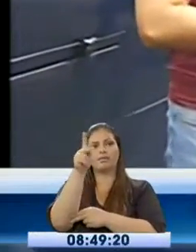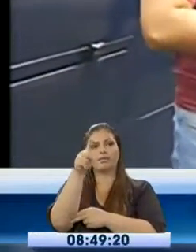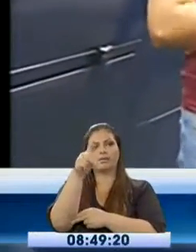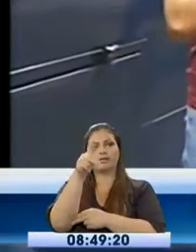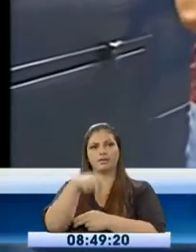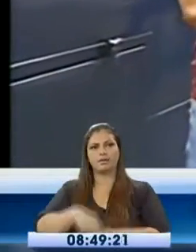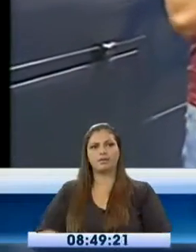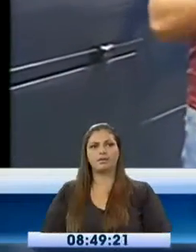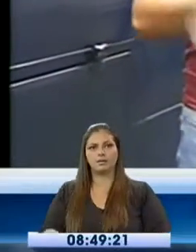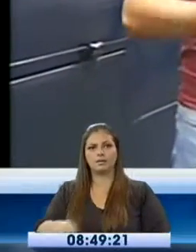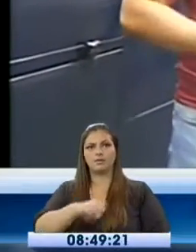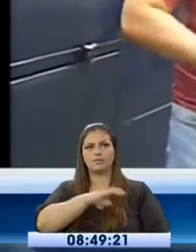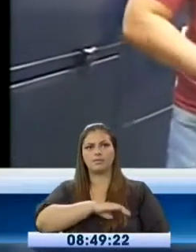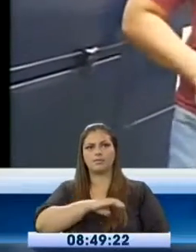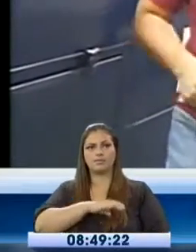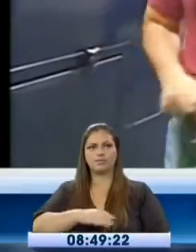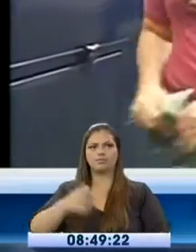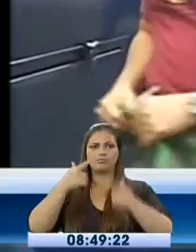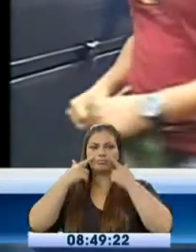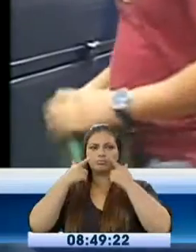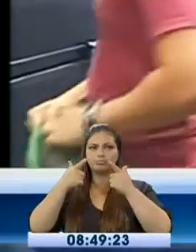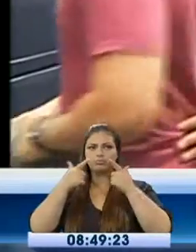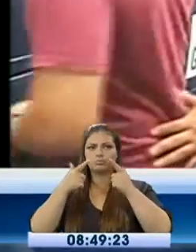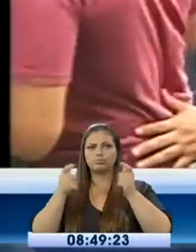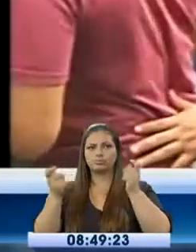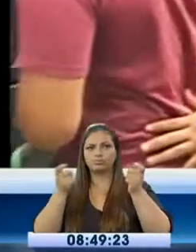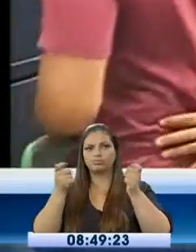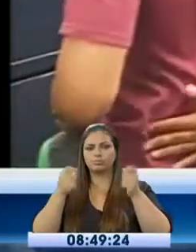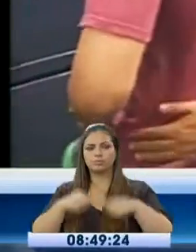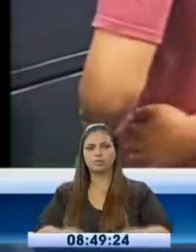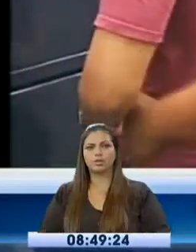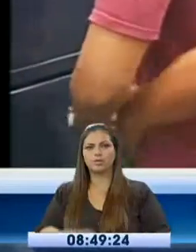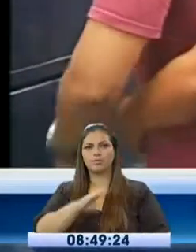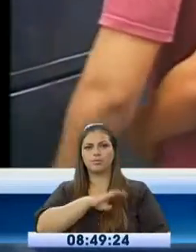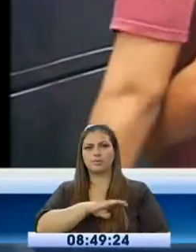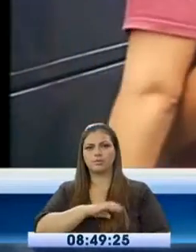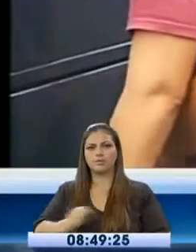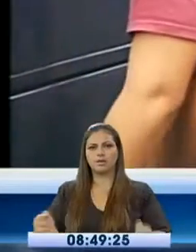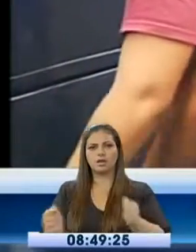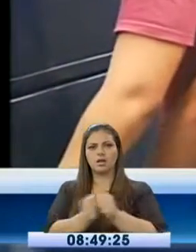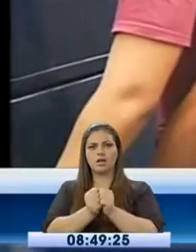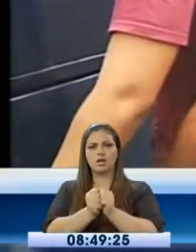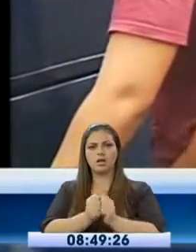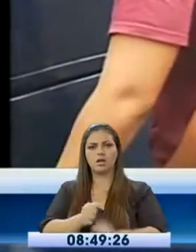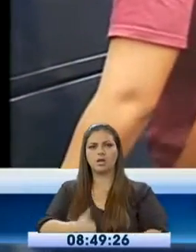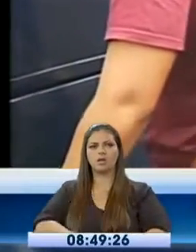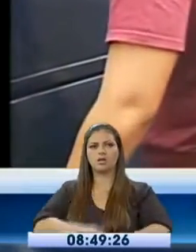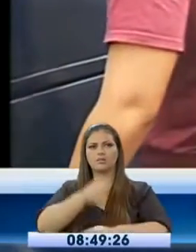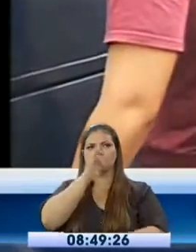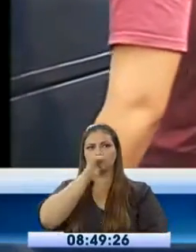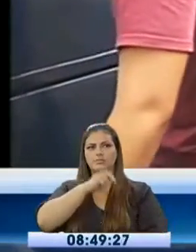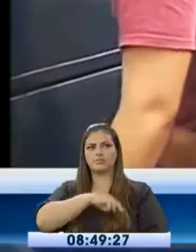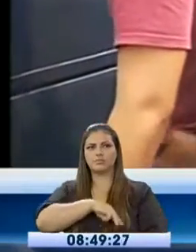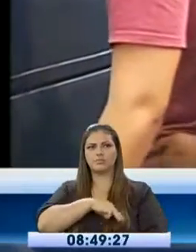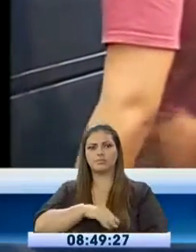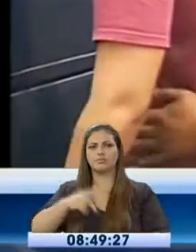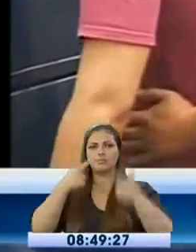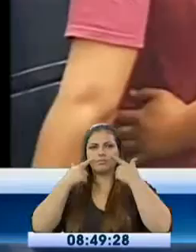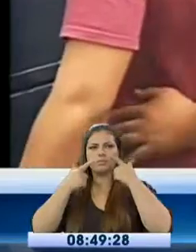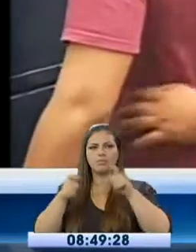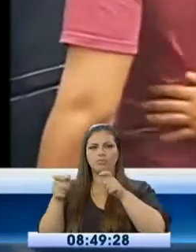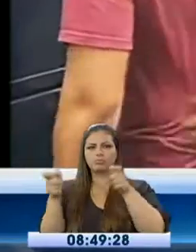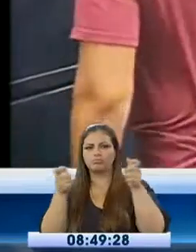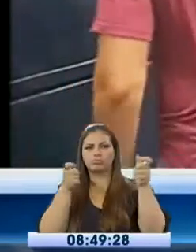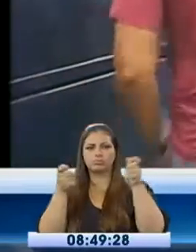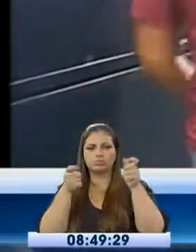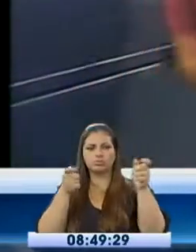policial Portete, en Guayaquil, en donde la Policía Nacional ha atendido el pedido de la ciudadanía para que se realicen